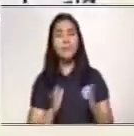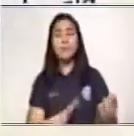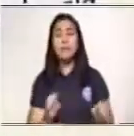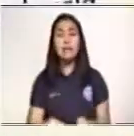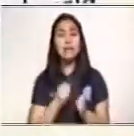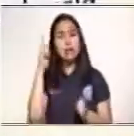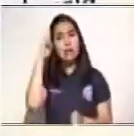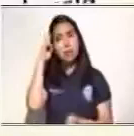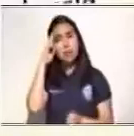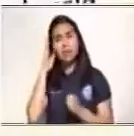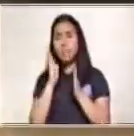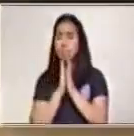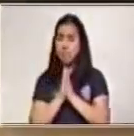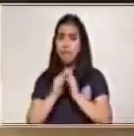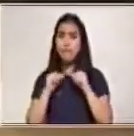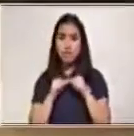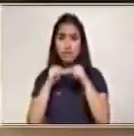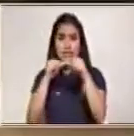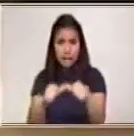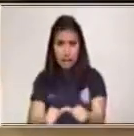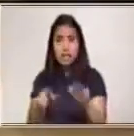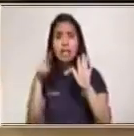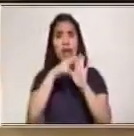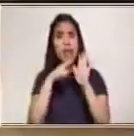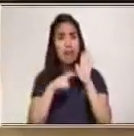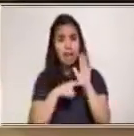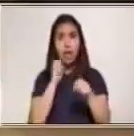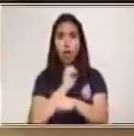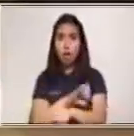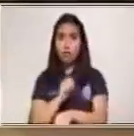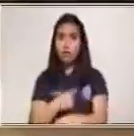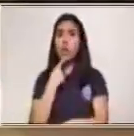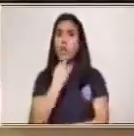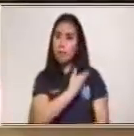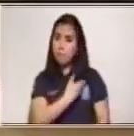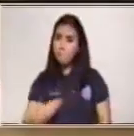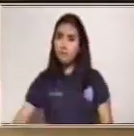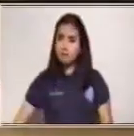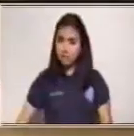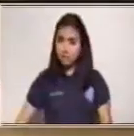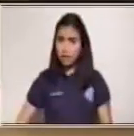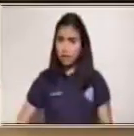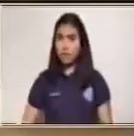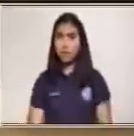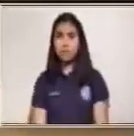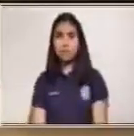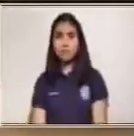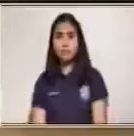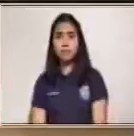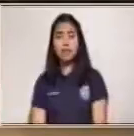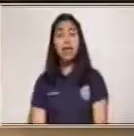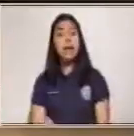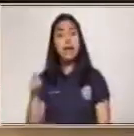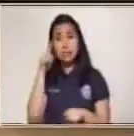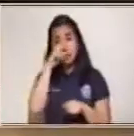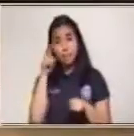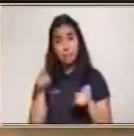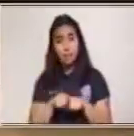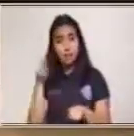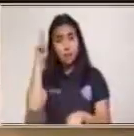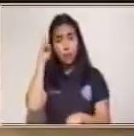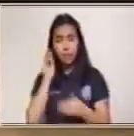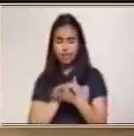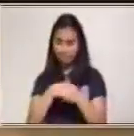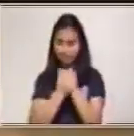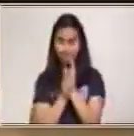tiempo de contenernos en casa y poder resguardarnos también. No olvides, por favor, lavar constantemente tus